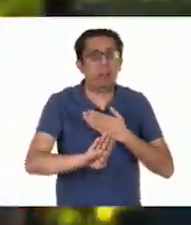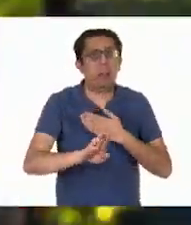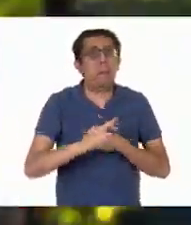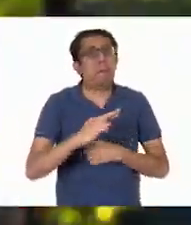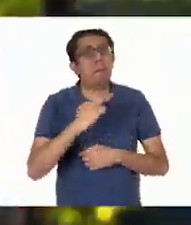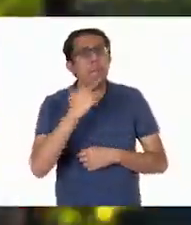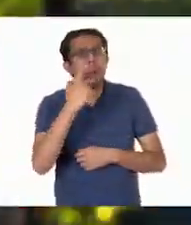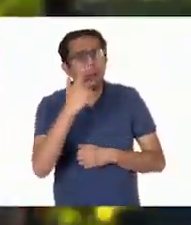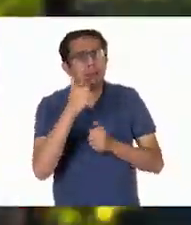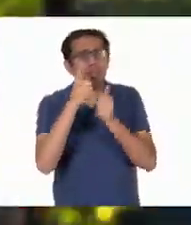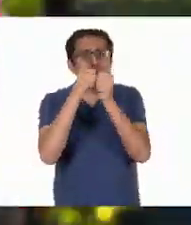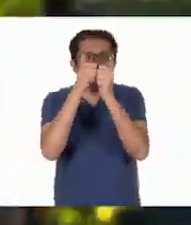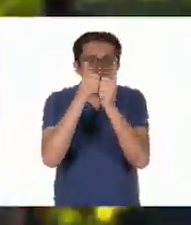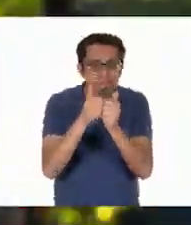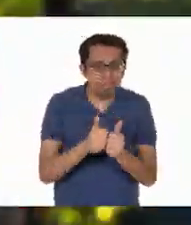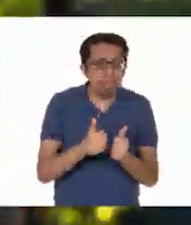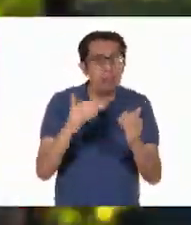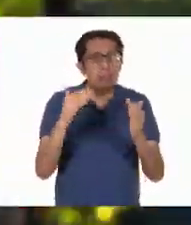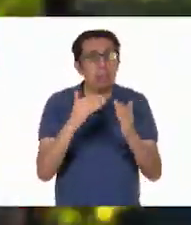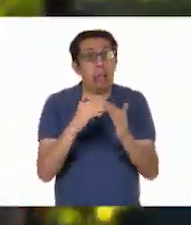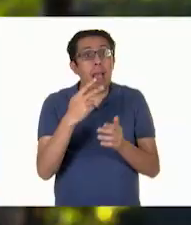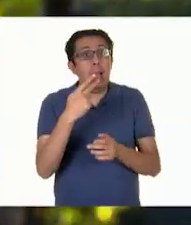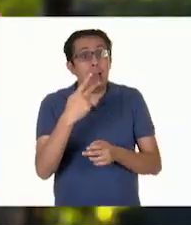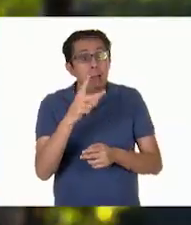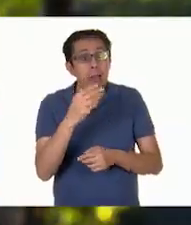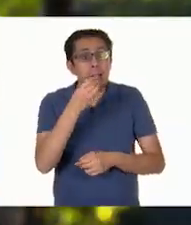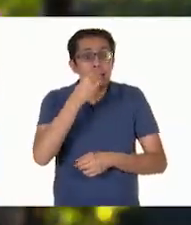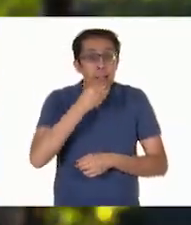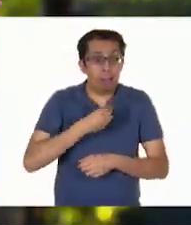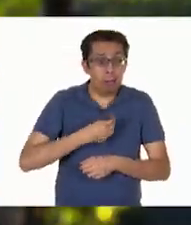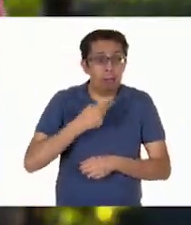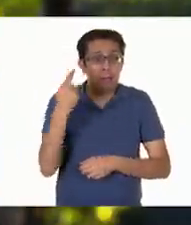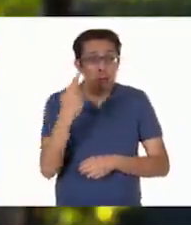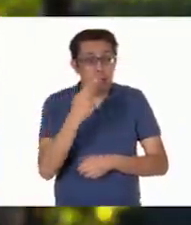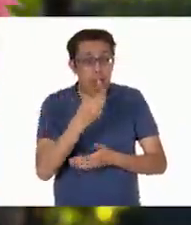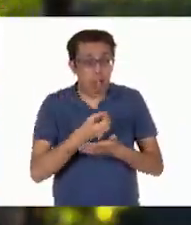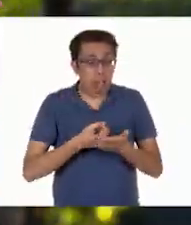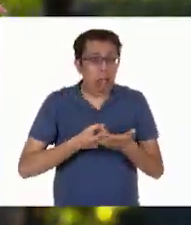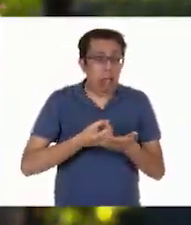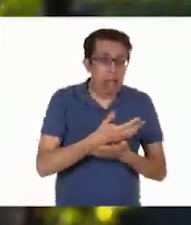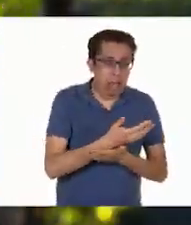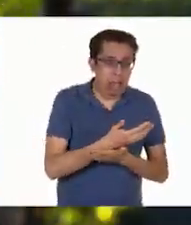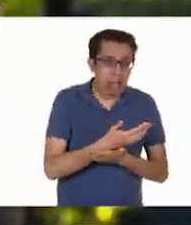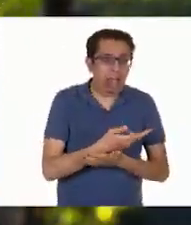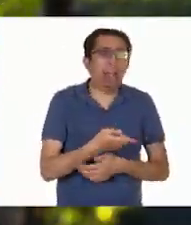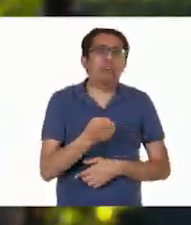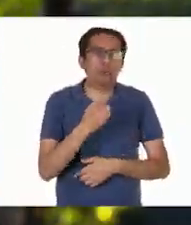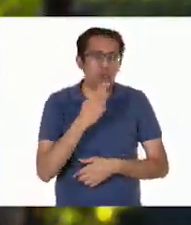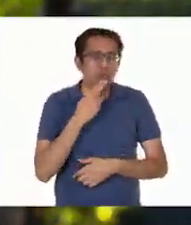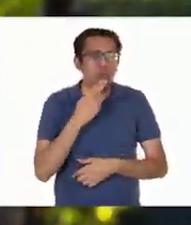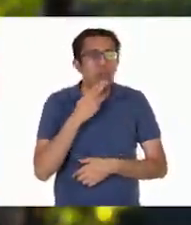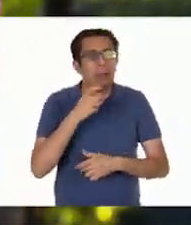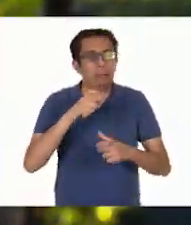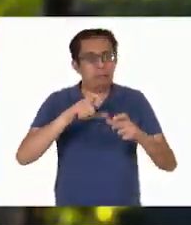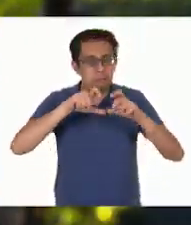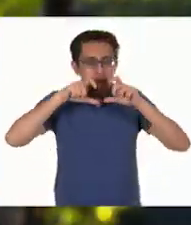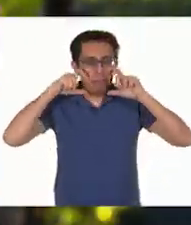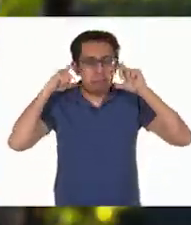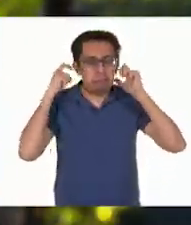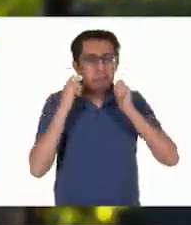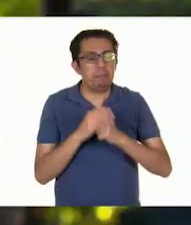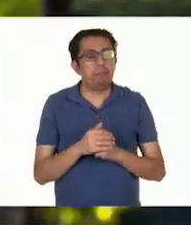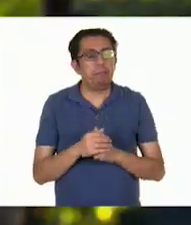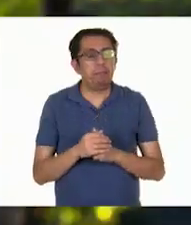no salir de casa a menos que sea muy necesario. Si lo haces, utiliza el